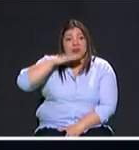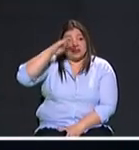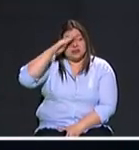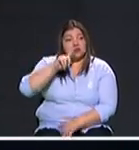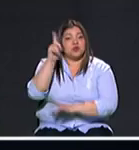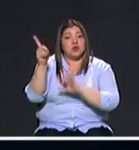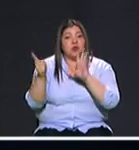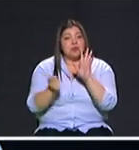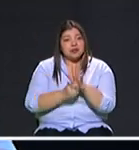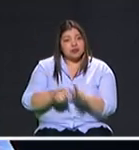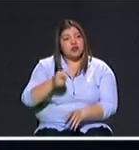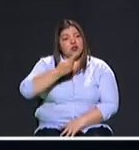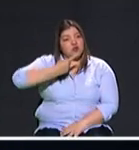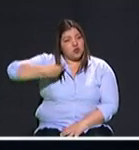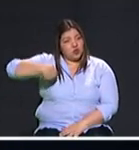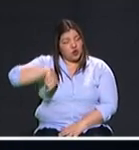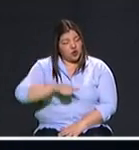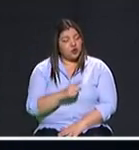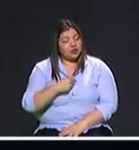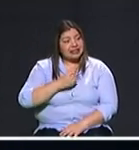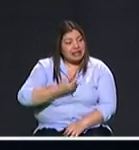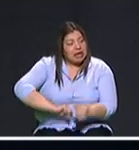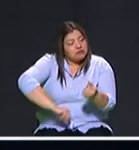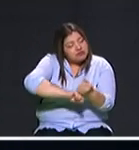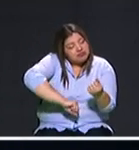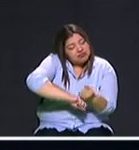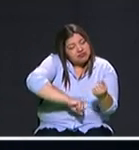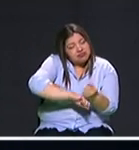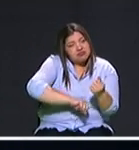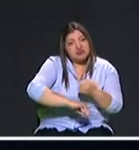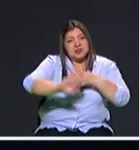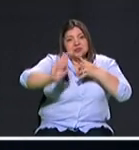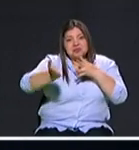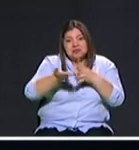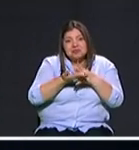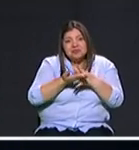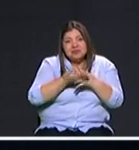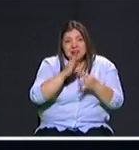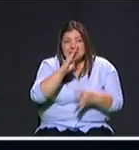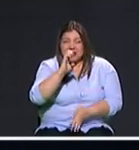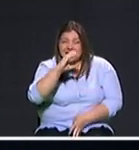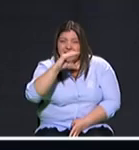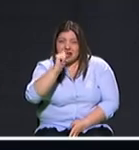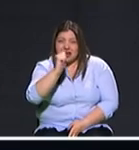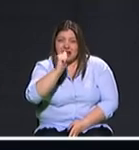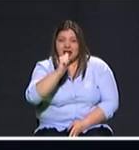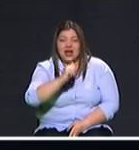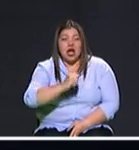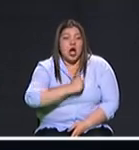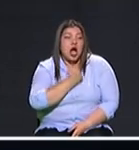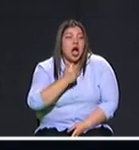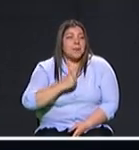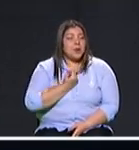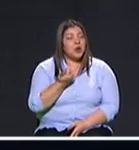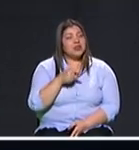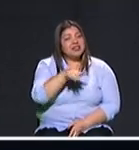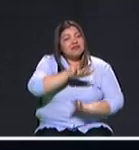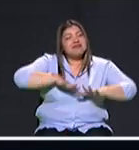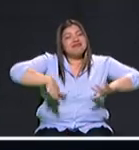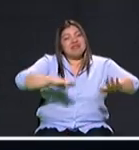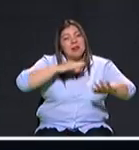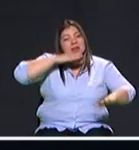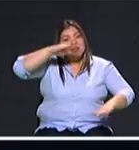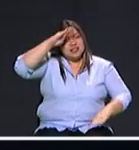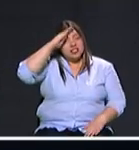vamos a amplificar vamos a potenciar el número de becas en la ciudad pero además nuestros sueños hacer de medellín una ciudad de ciudad de los